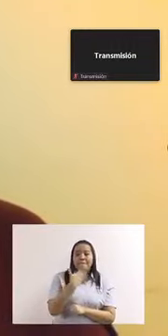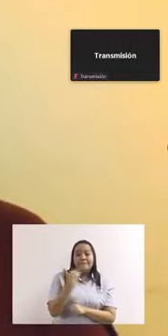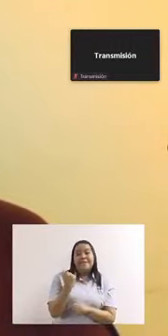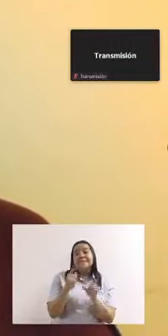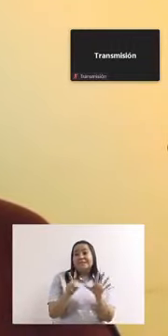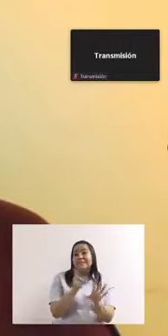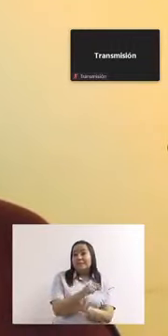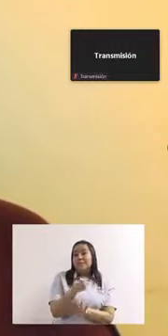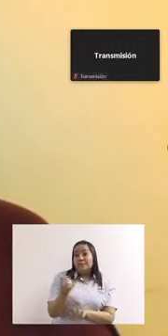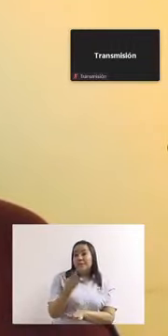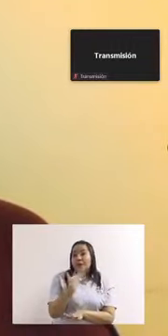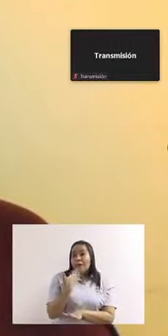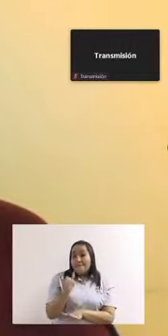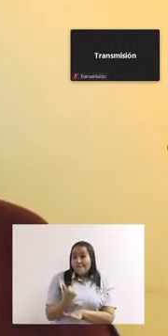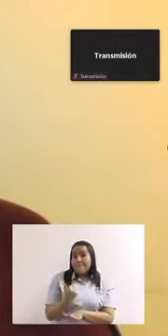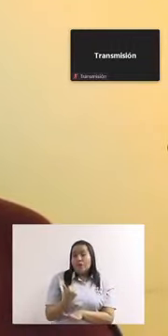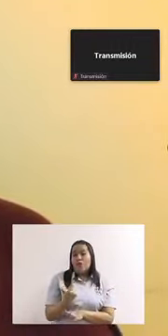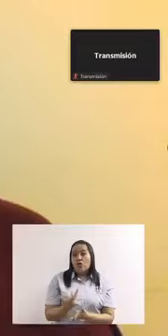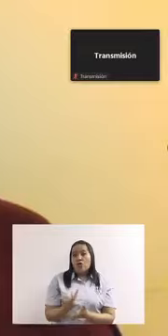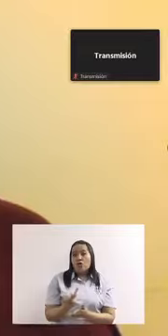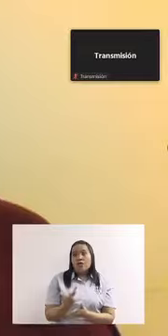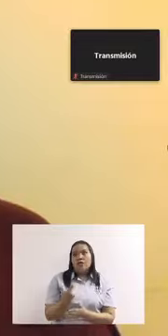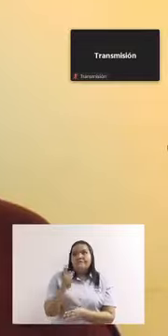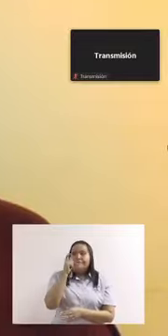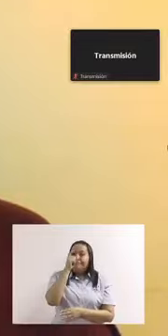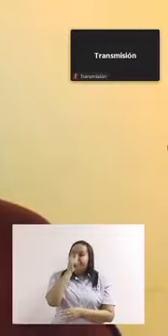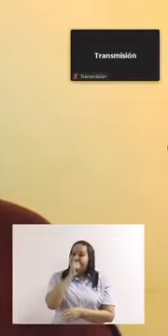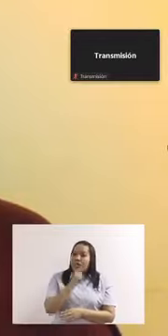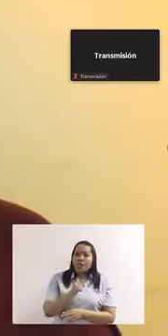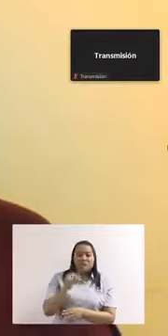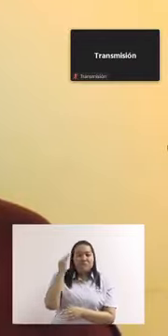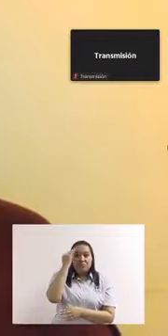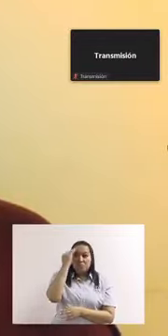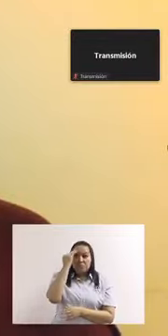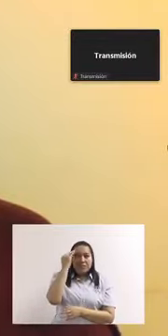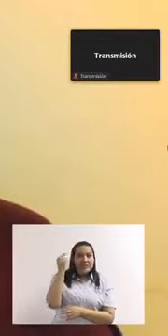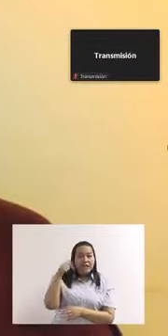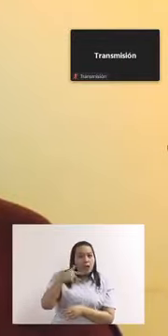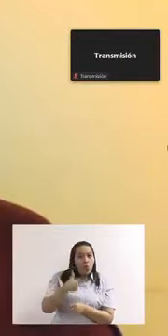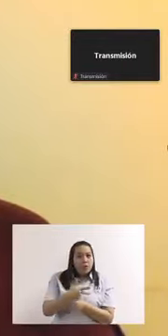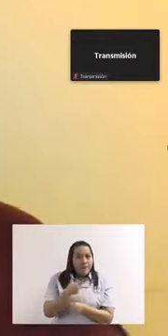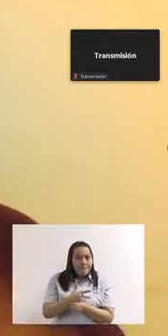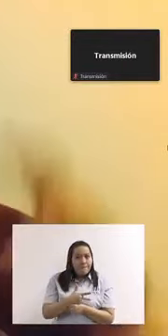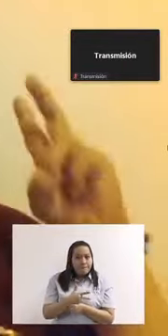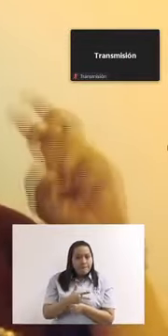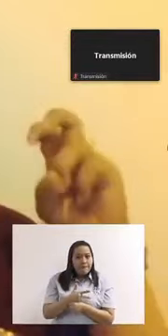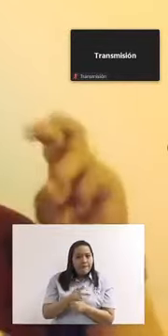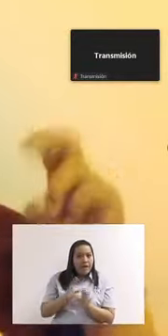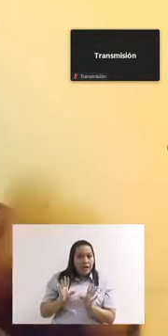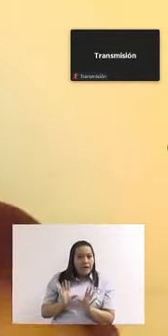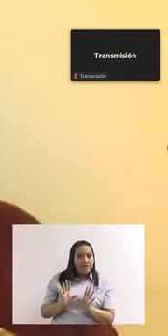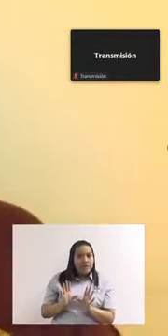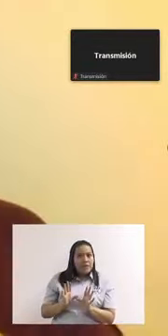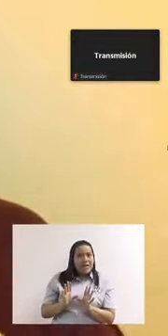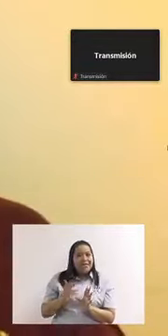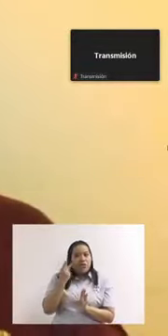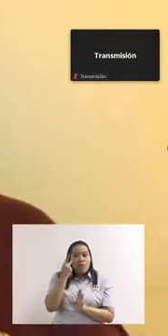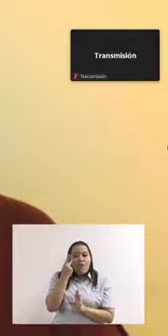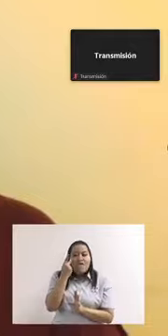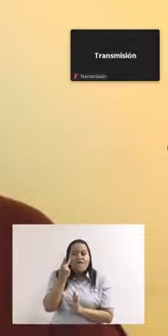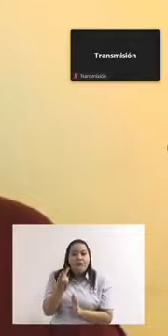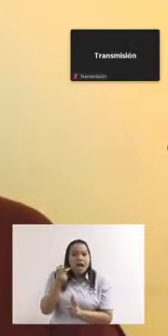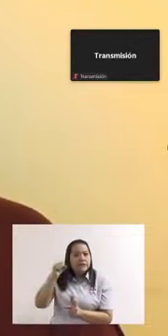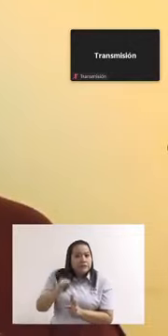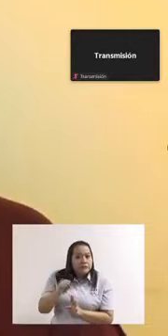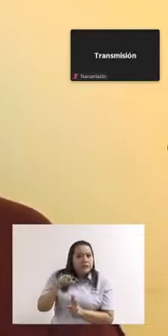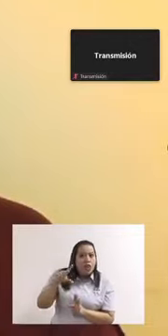especialidad, nosotros llevamos 6 meses, pero no sé si existe en Guatemala eso, si hay sospecha. Pero acuérdense que cuando